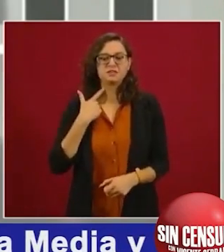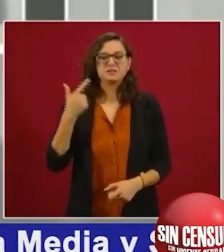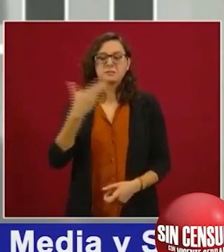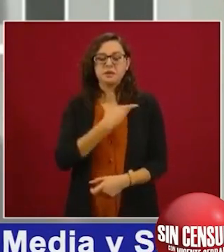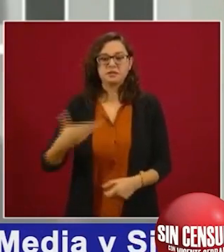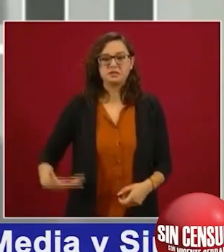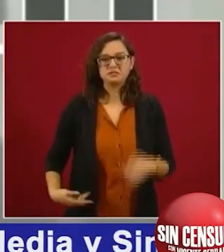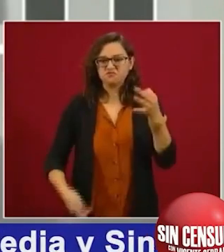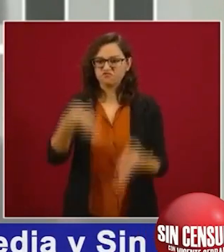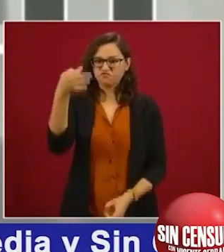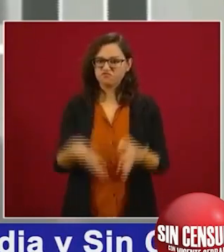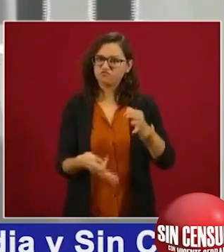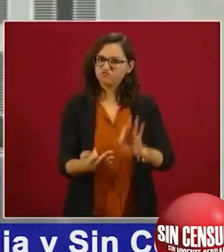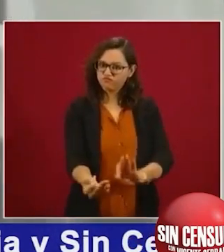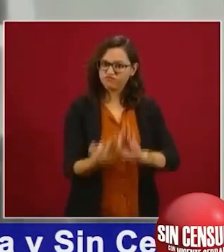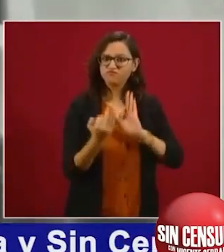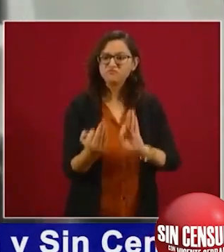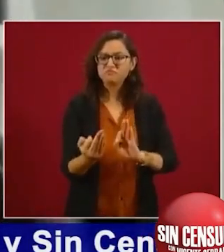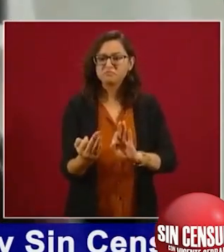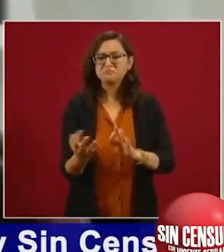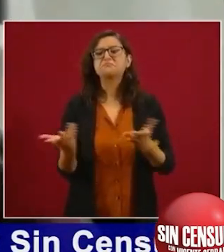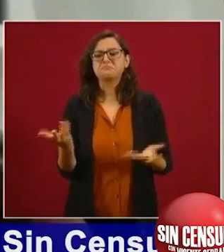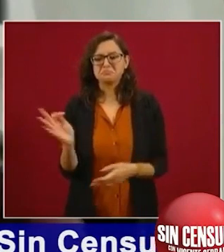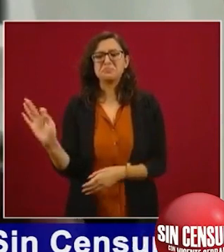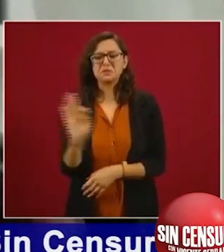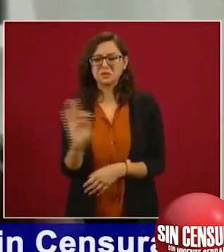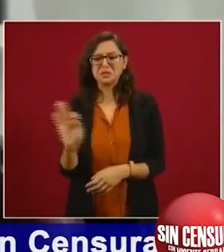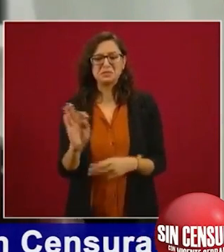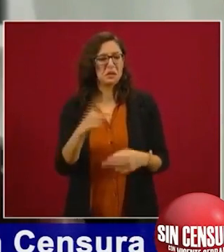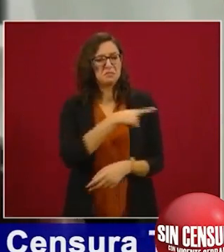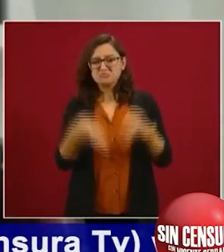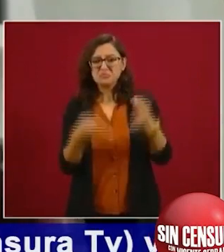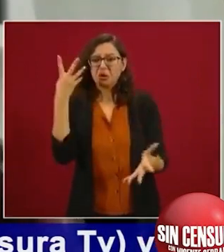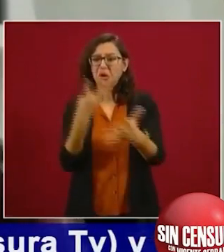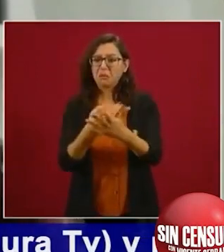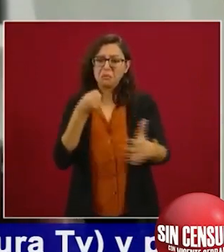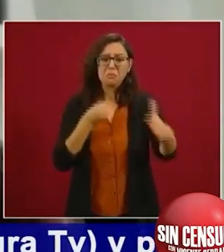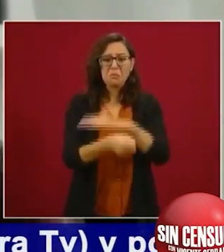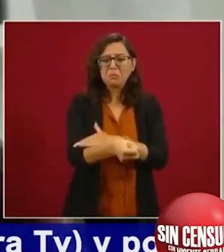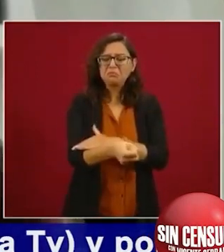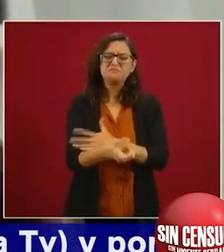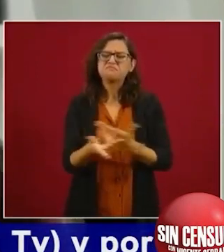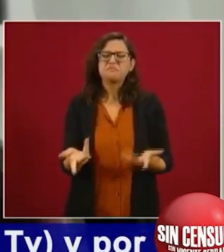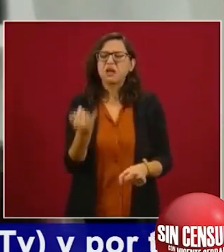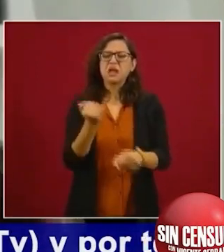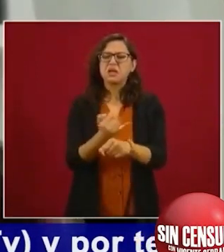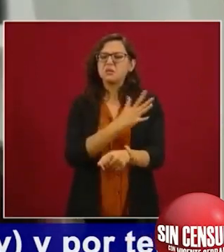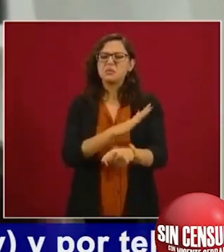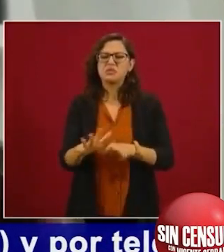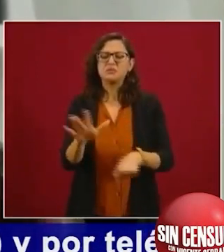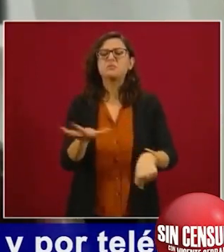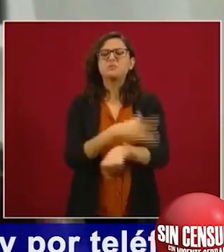posible que a ninguno puedan meter a la cárcel, haya hecho lo que haya hecho, porque hay muchos candados. Hay magistrados